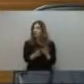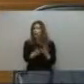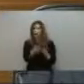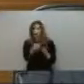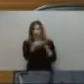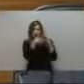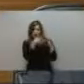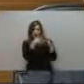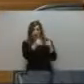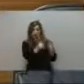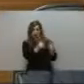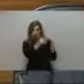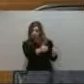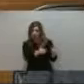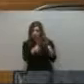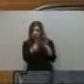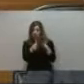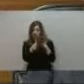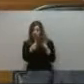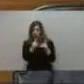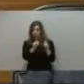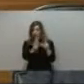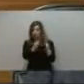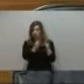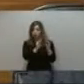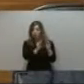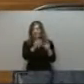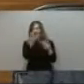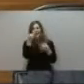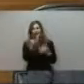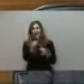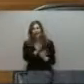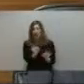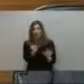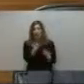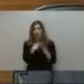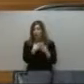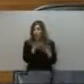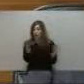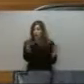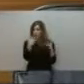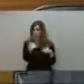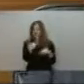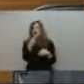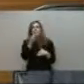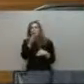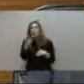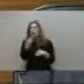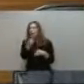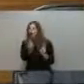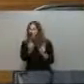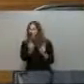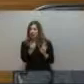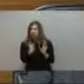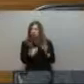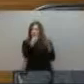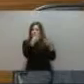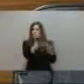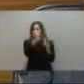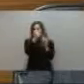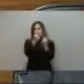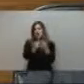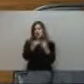ni ustedes mismos. No lo dice el Partido Popular, lo firman ustedes mismos en el proyecto de presupuestos que tenían